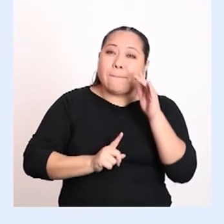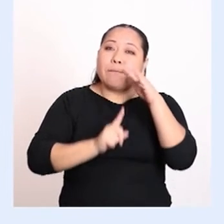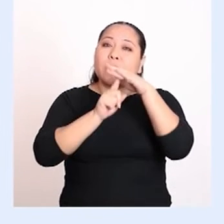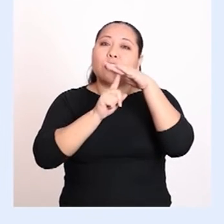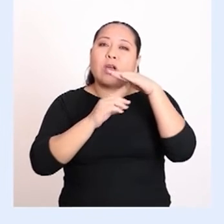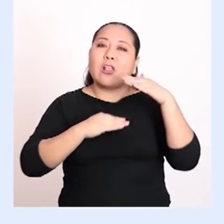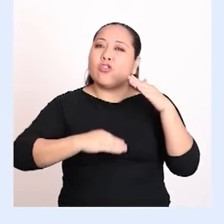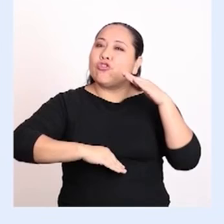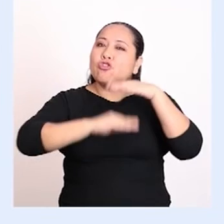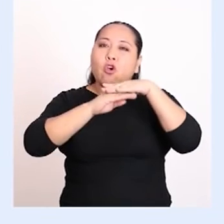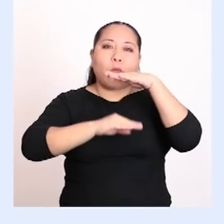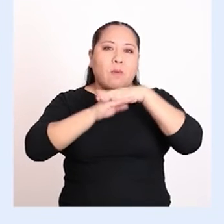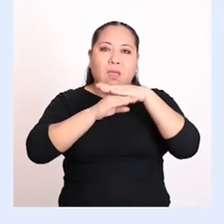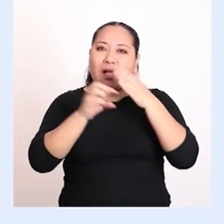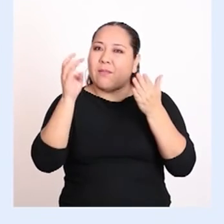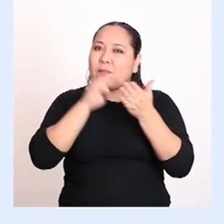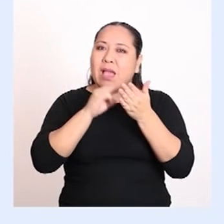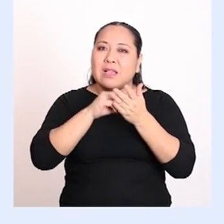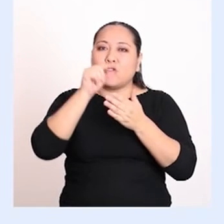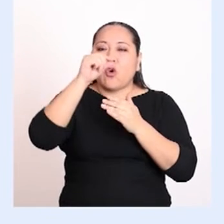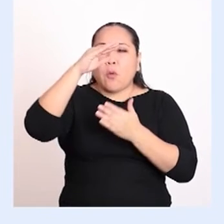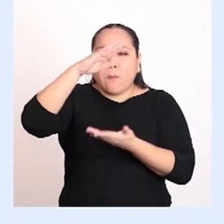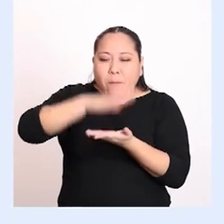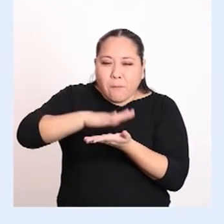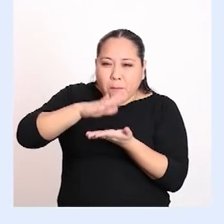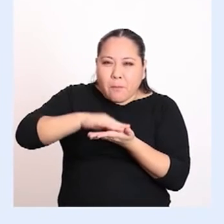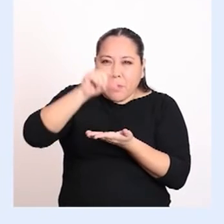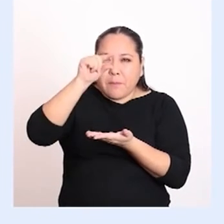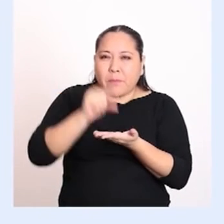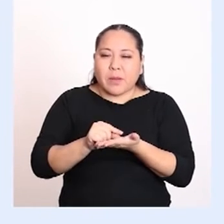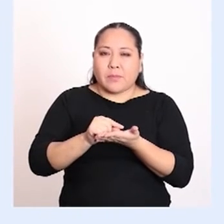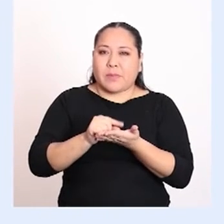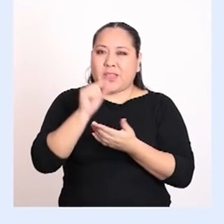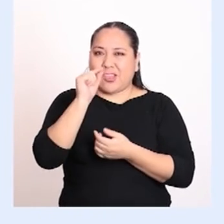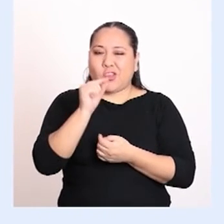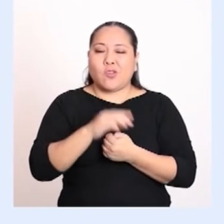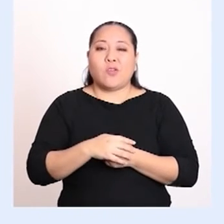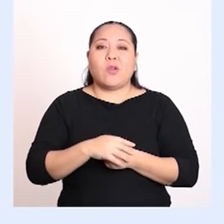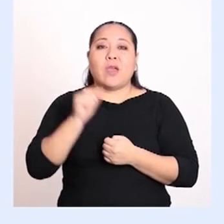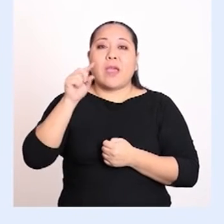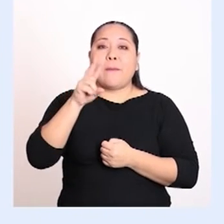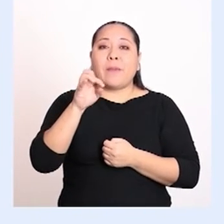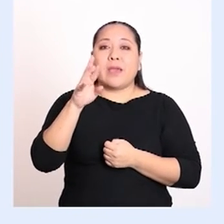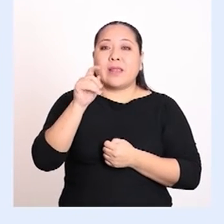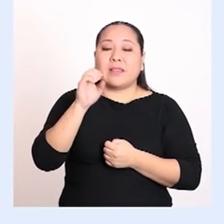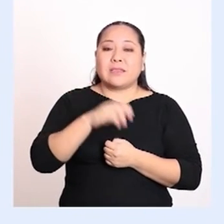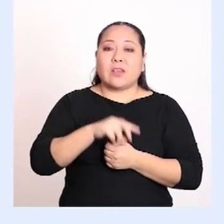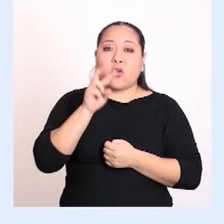su valor máximo o mínimo valor. En nuestro caso, el vértice